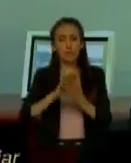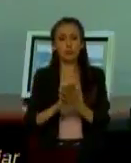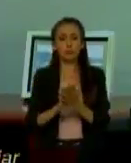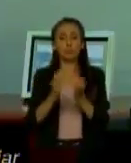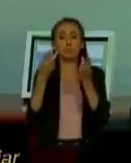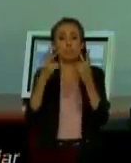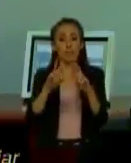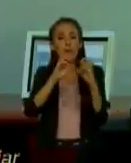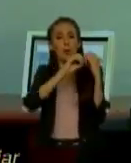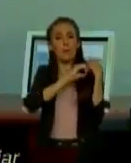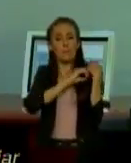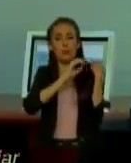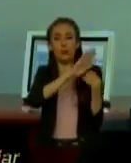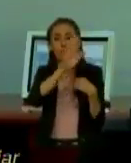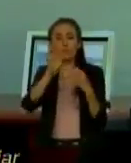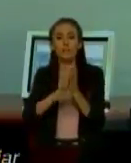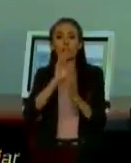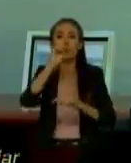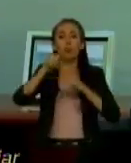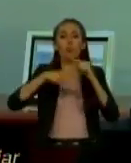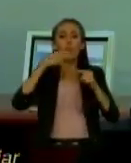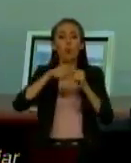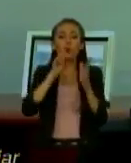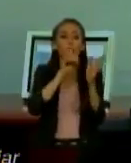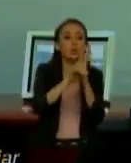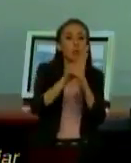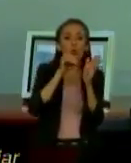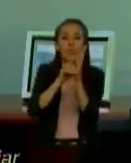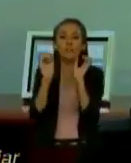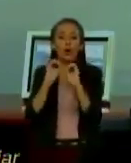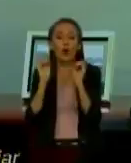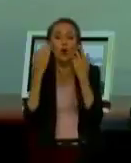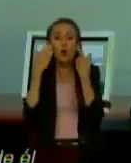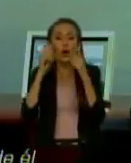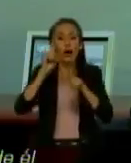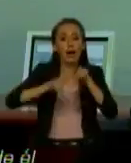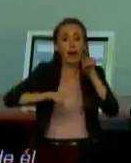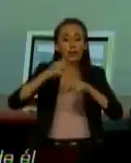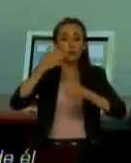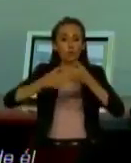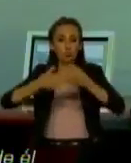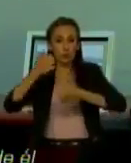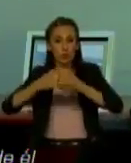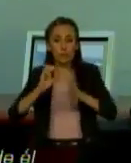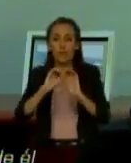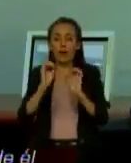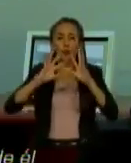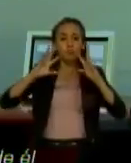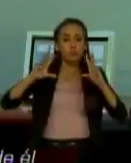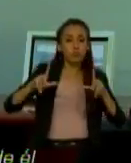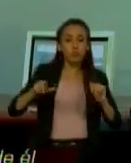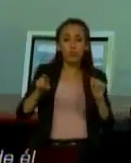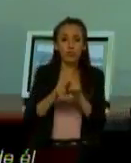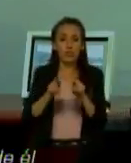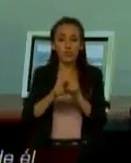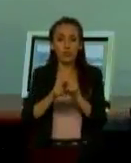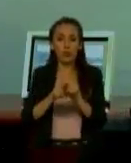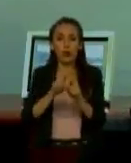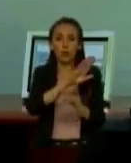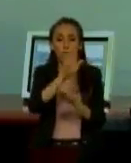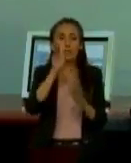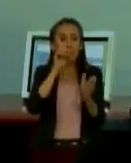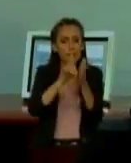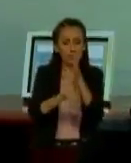obligación que tienen de denunciar cualquier ilegalidad o indicio de ella, cualquier acto de corrupción o indicio de